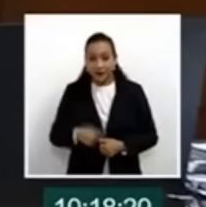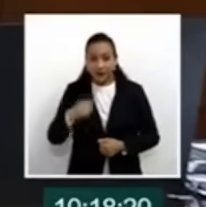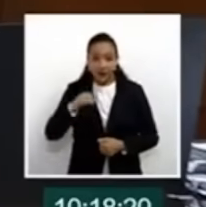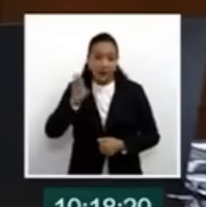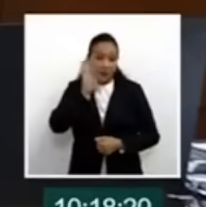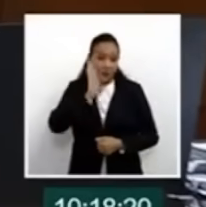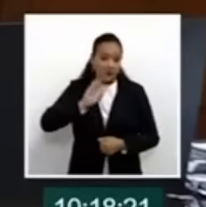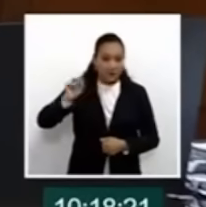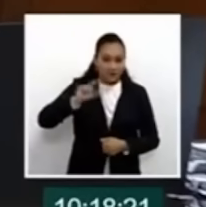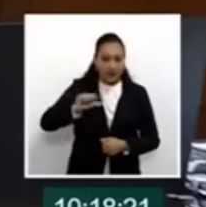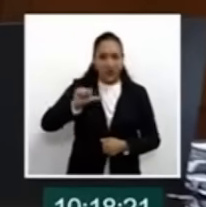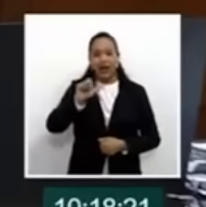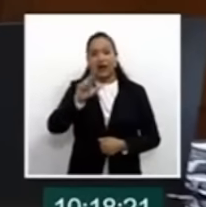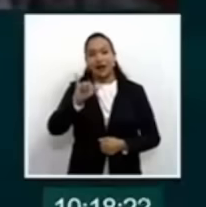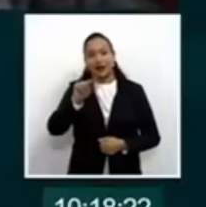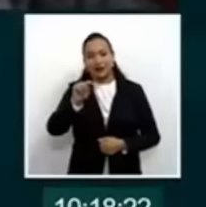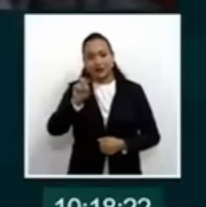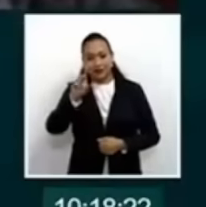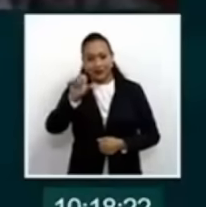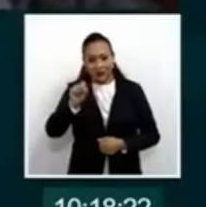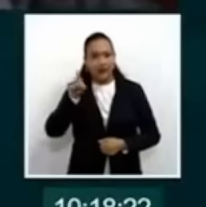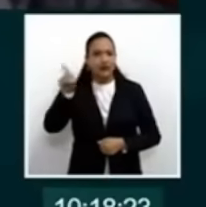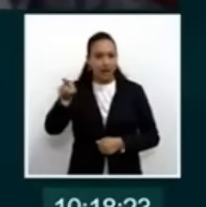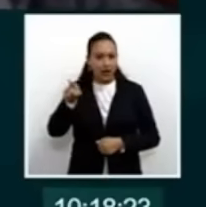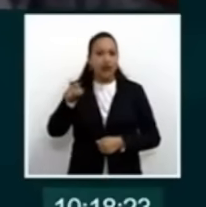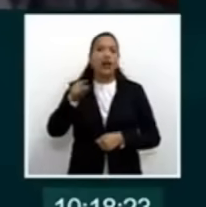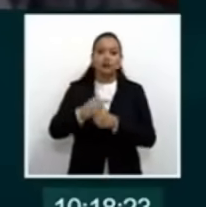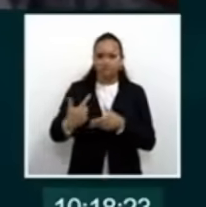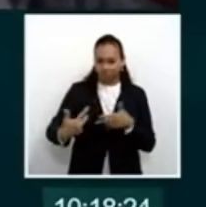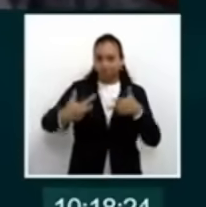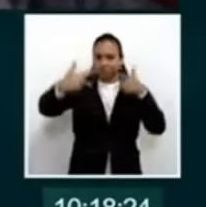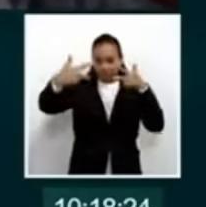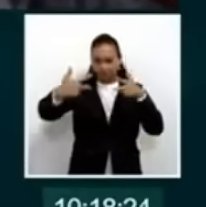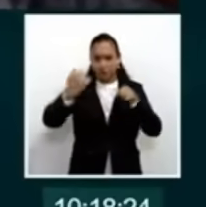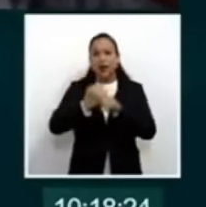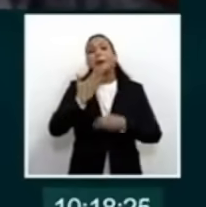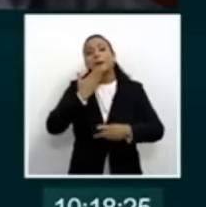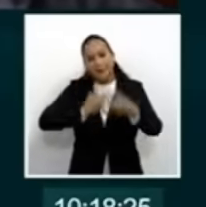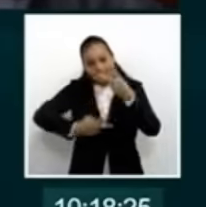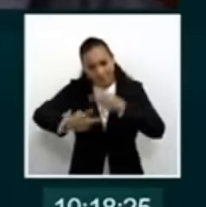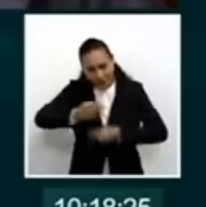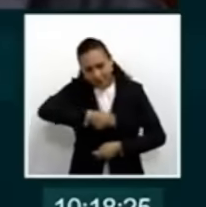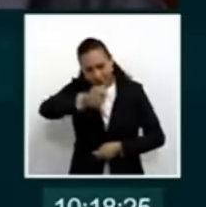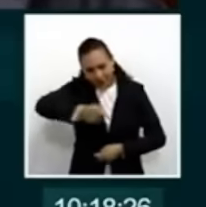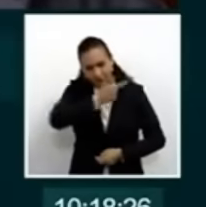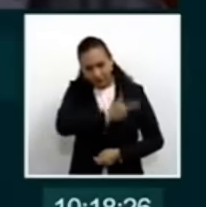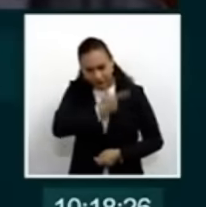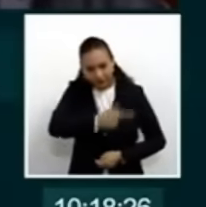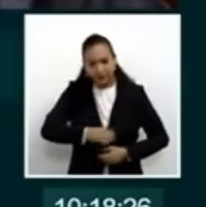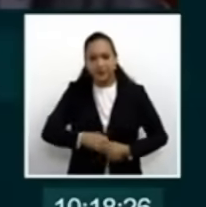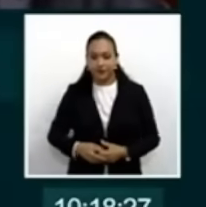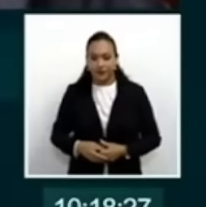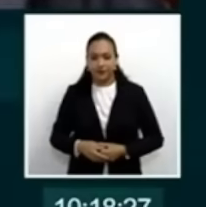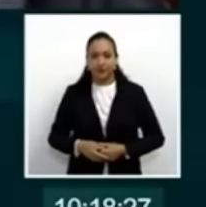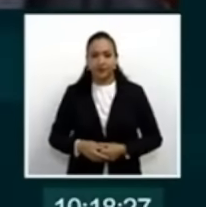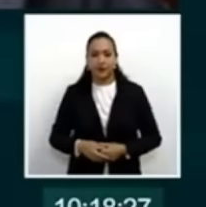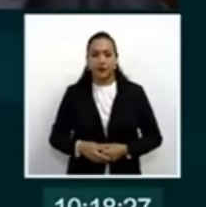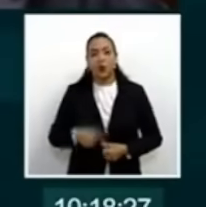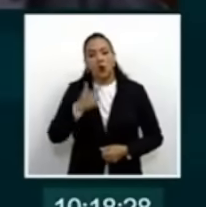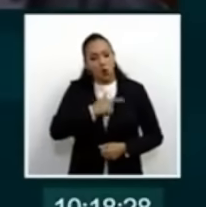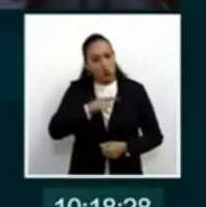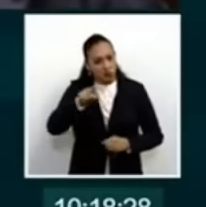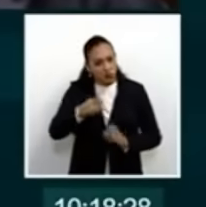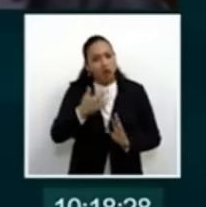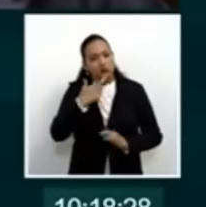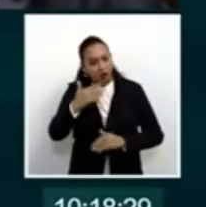el ministro Arístides Rodrigo, se encuentra en vía remota. Te damos la bienvenida y te saludamos, Rodrigo. Me da gusto que ya